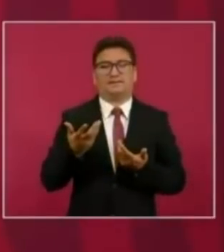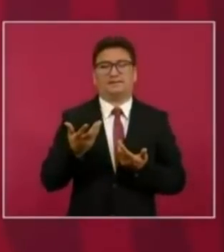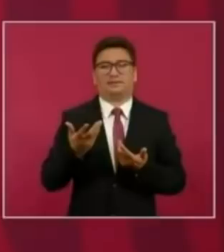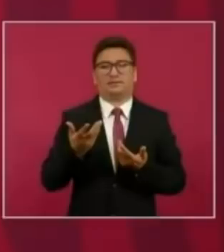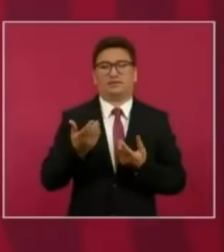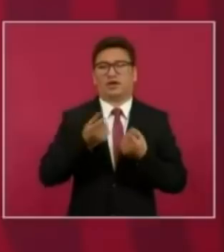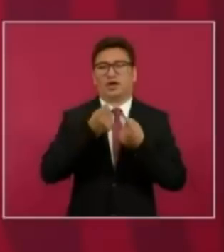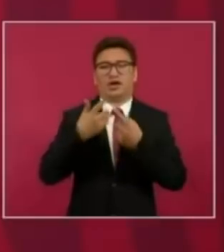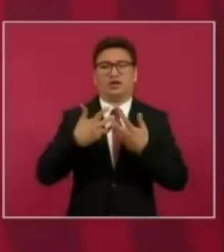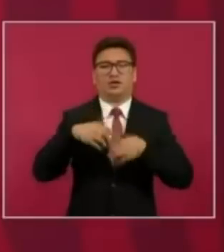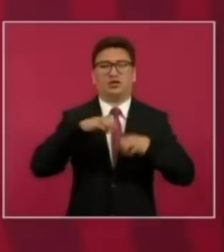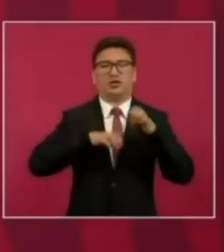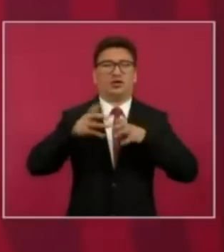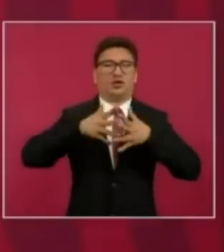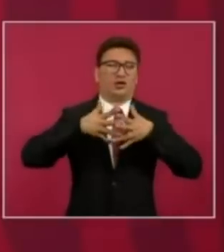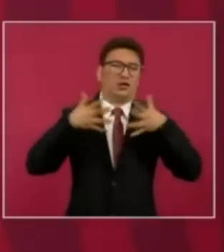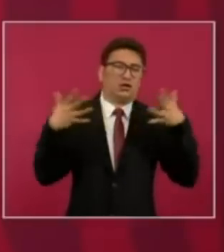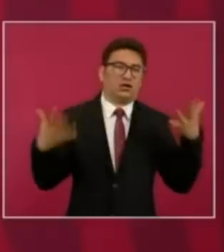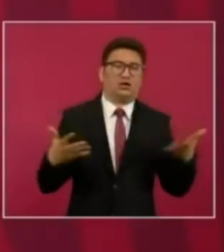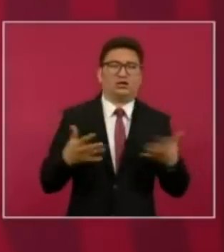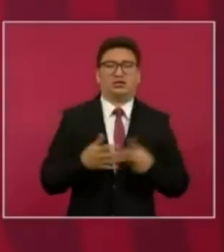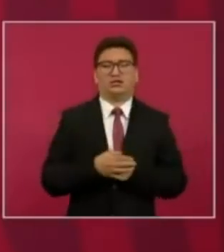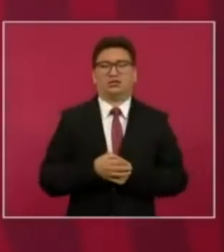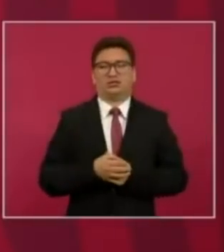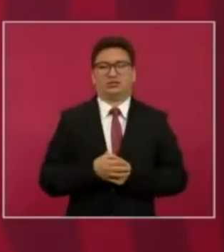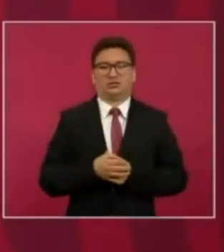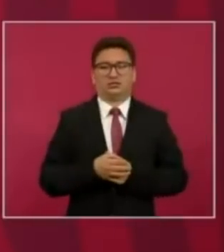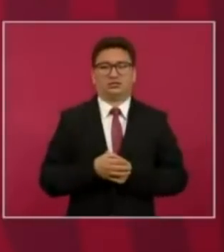las grandes corporaciones,